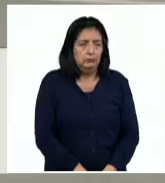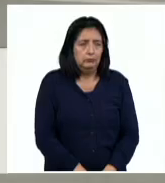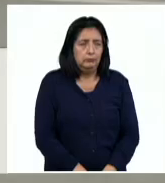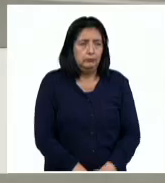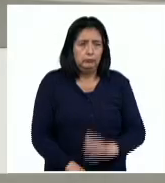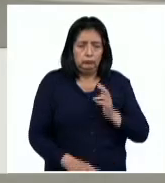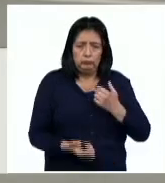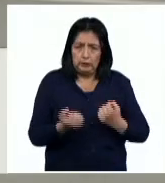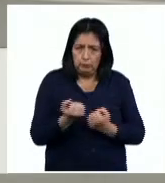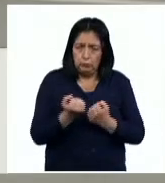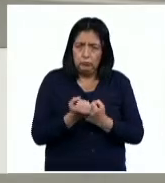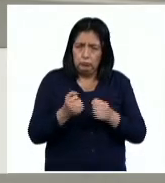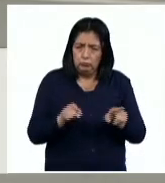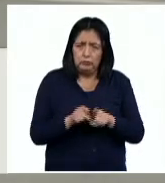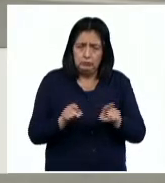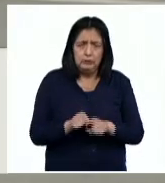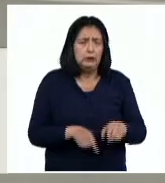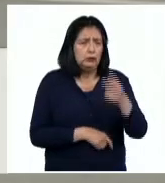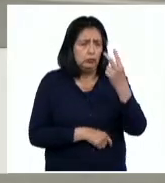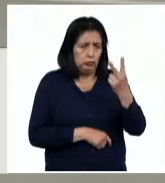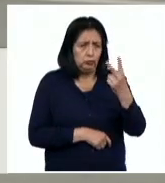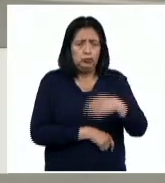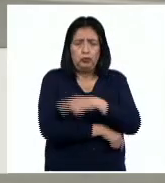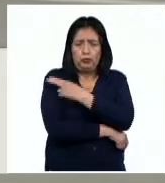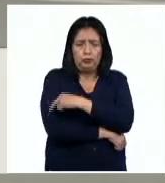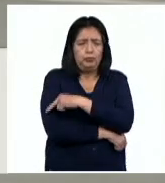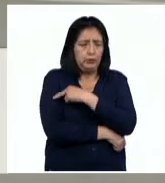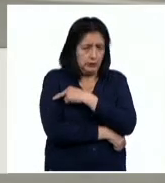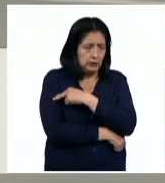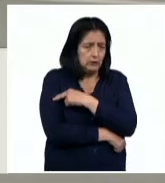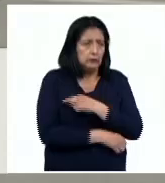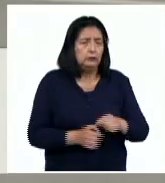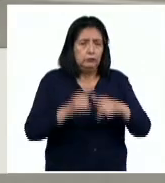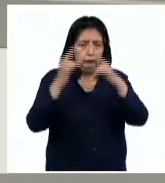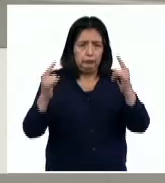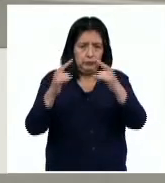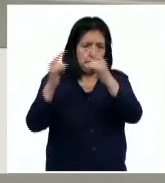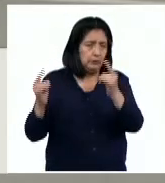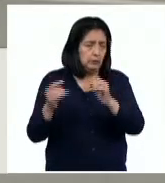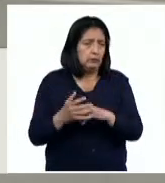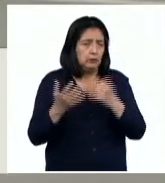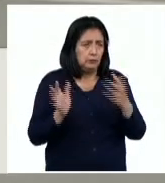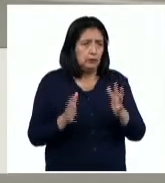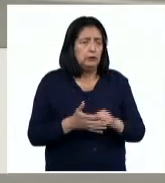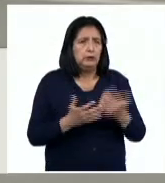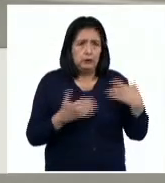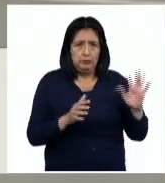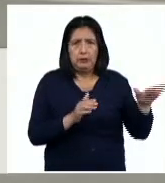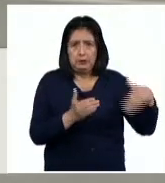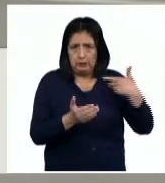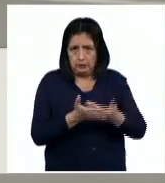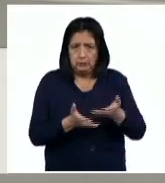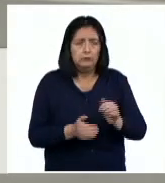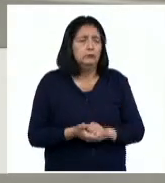Nuestra ayuda también incluye dos hospitales de campaña que están en camino